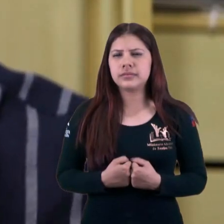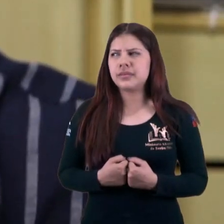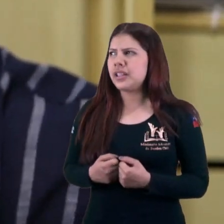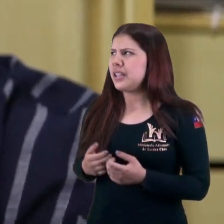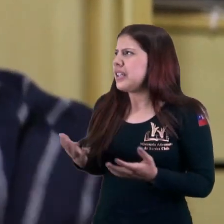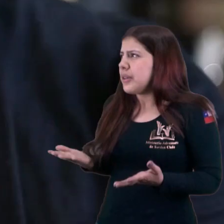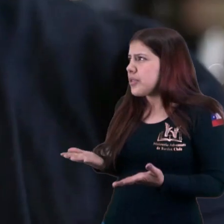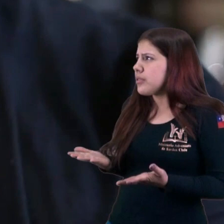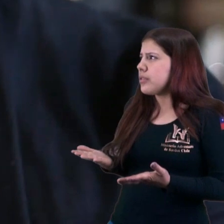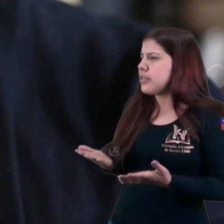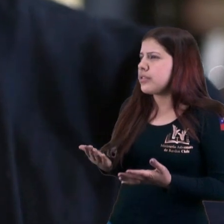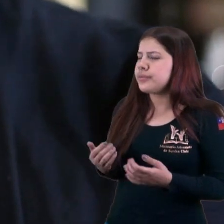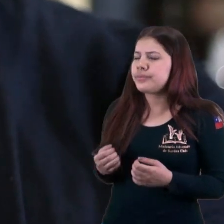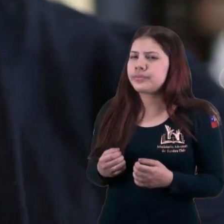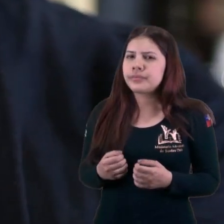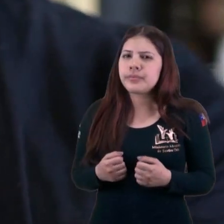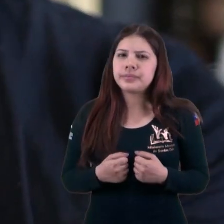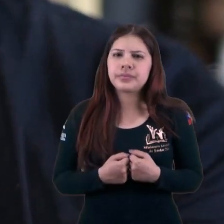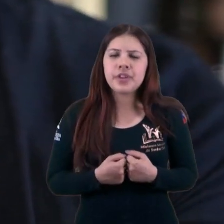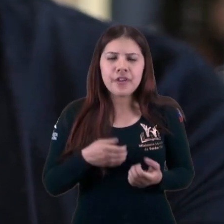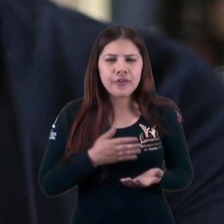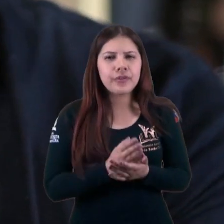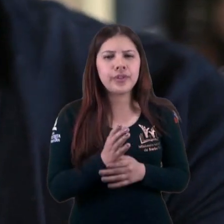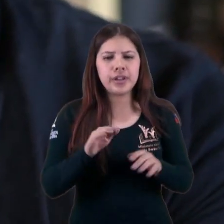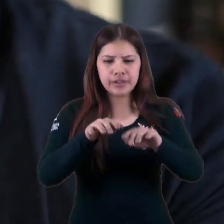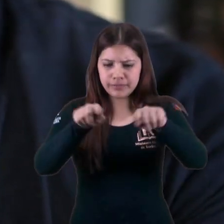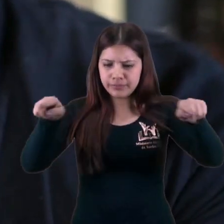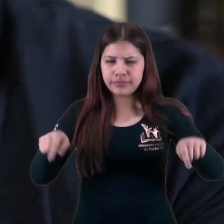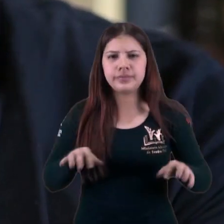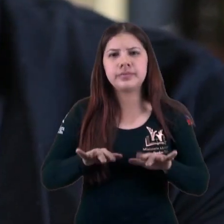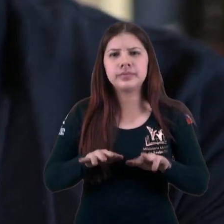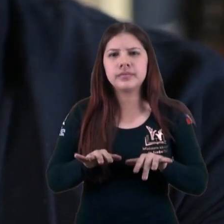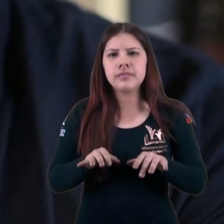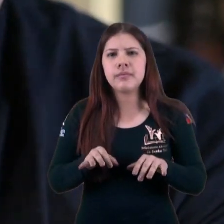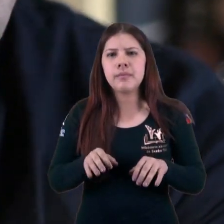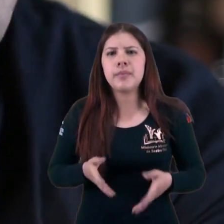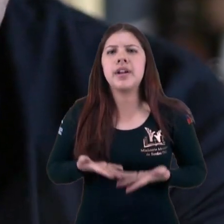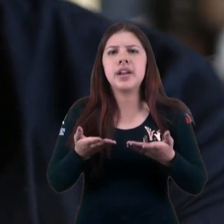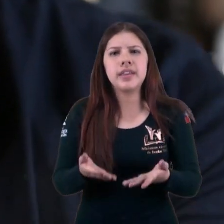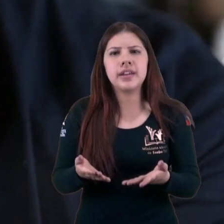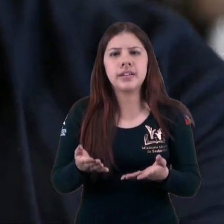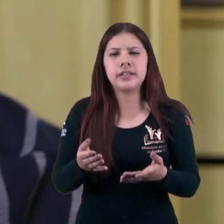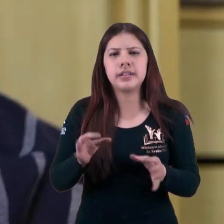¿Y qué tal? Bueno, fui a la comisaría, para dejar la constancia.